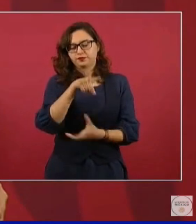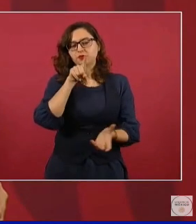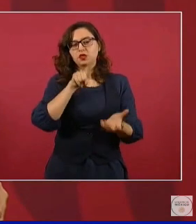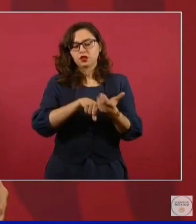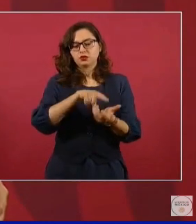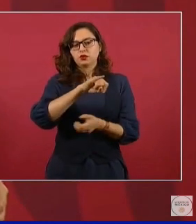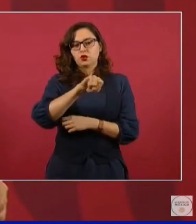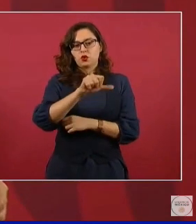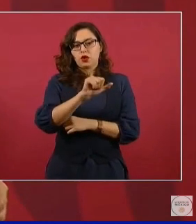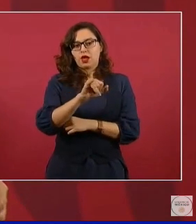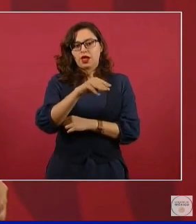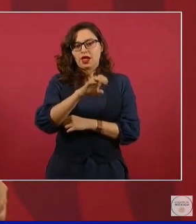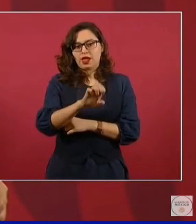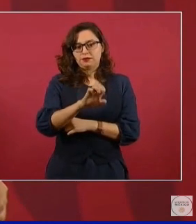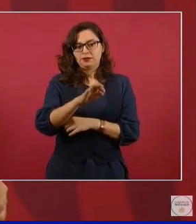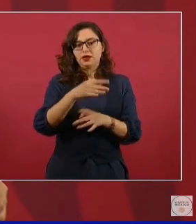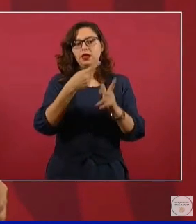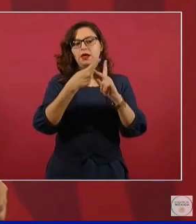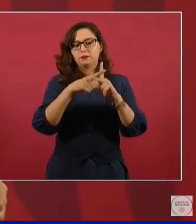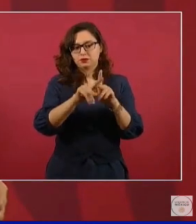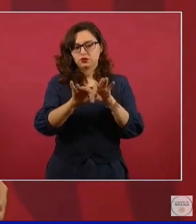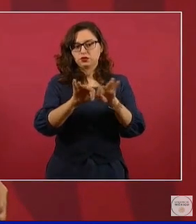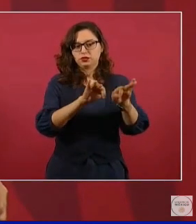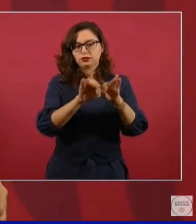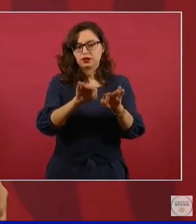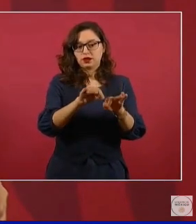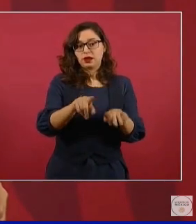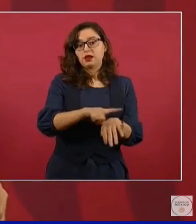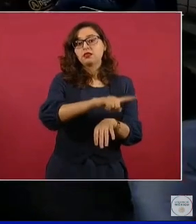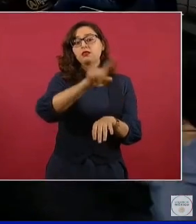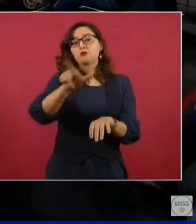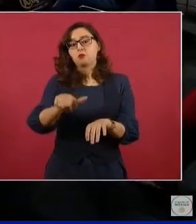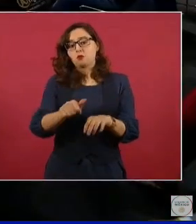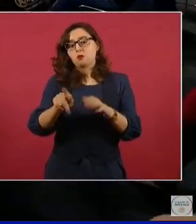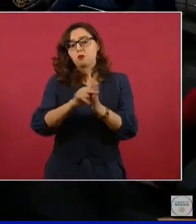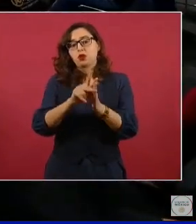y luego se creó La Jornada y pasó a La Jornada.